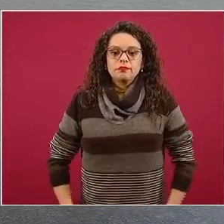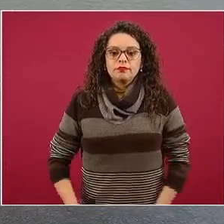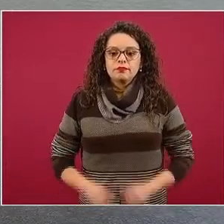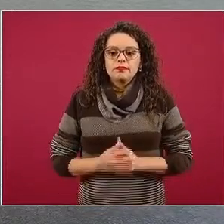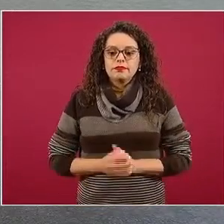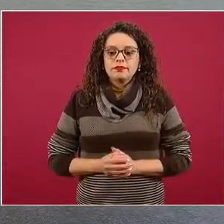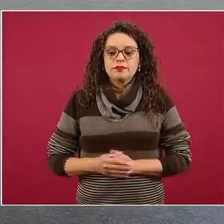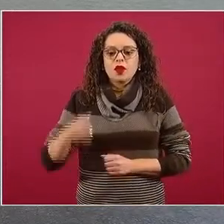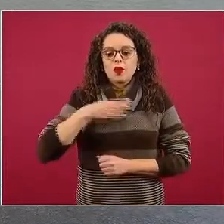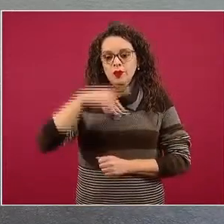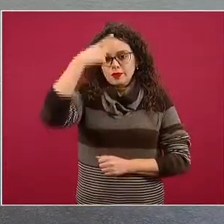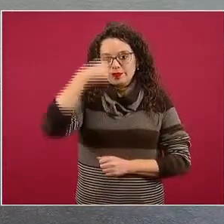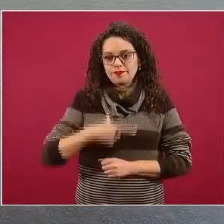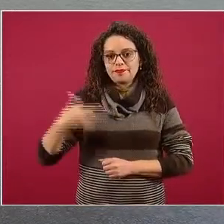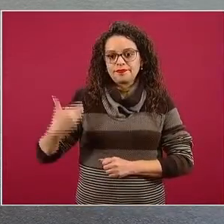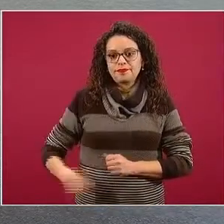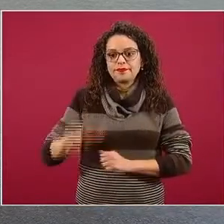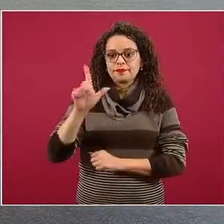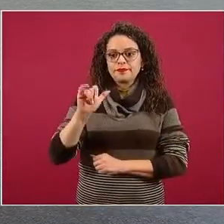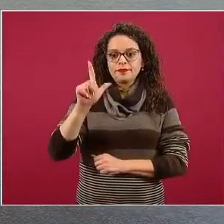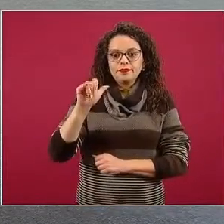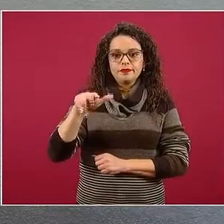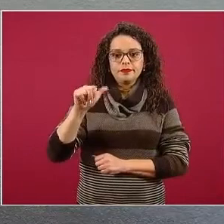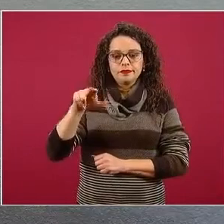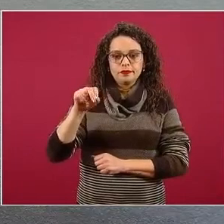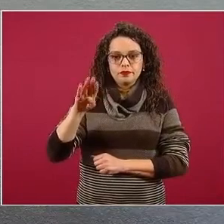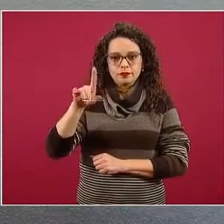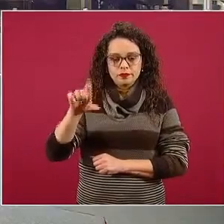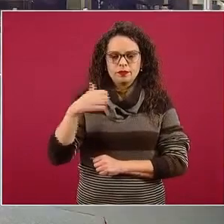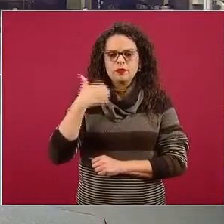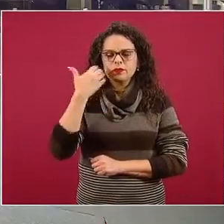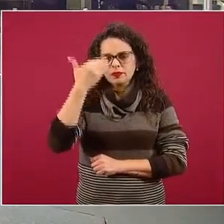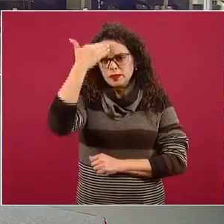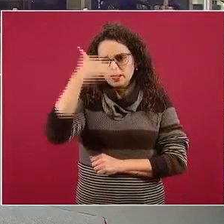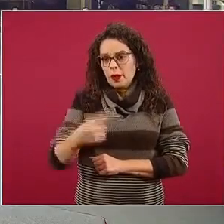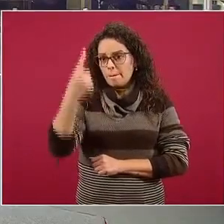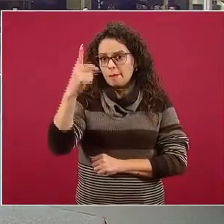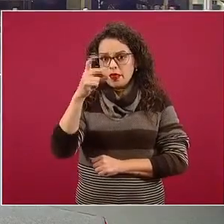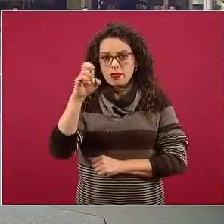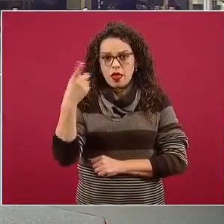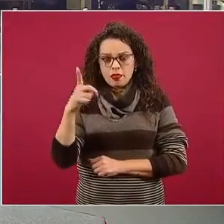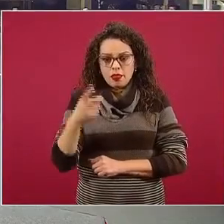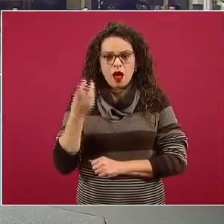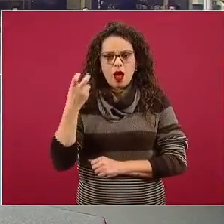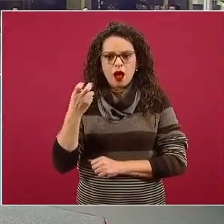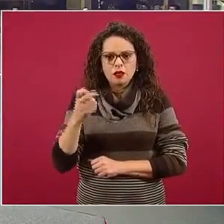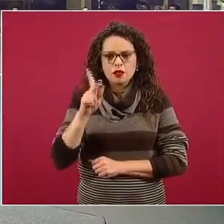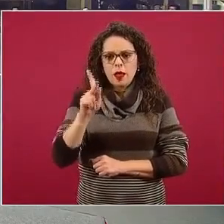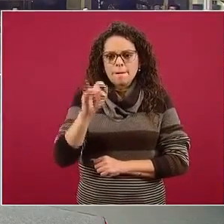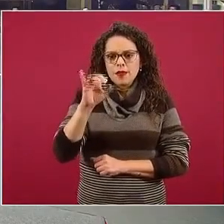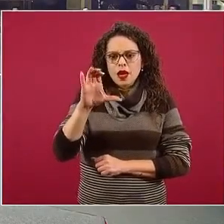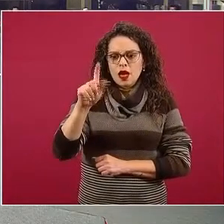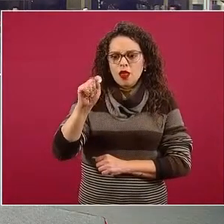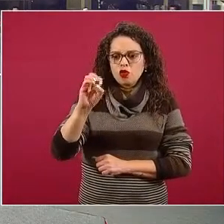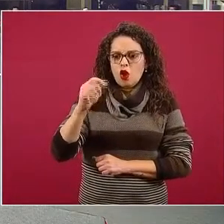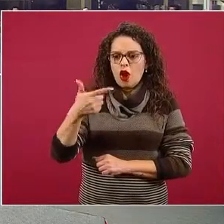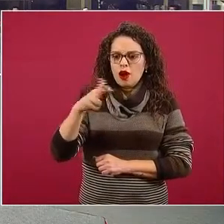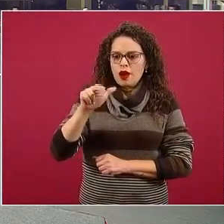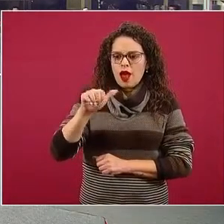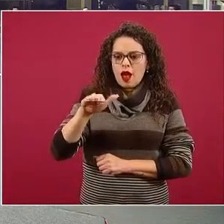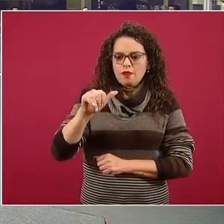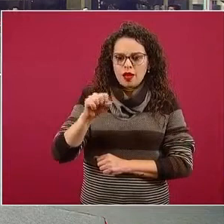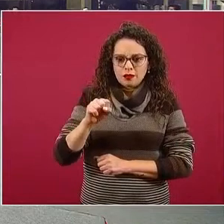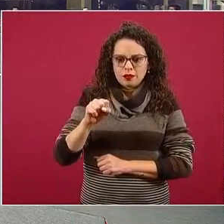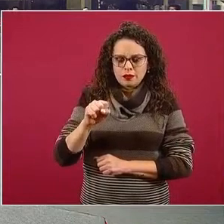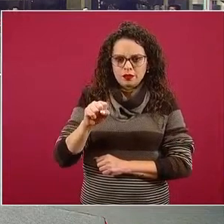Buenas noches, Liliana Noble de Pulso Saludable. Doctor Gatell, quisiera saber si para el 1 de diciembre estos pictogramas, como se ha venido manejando, no